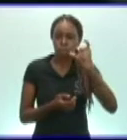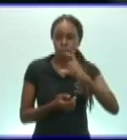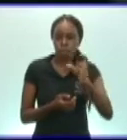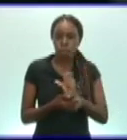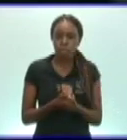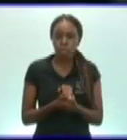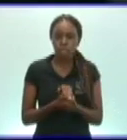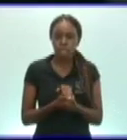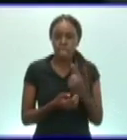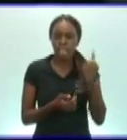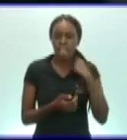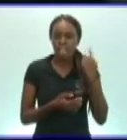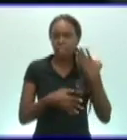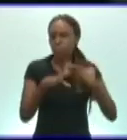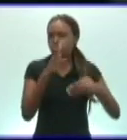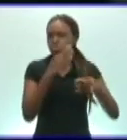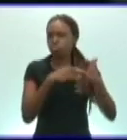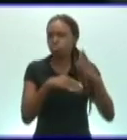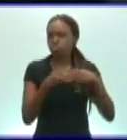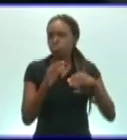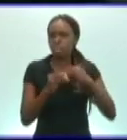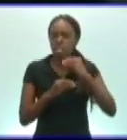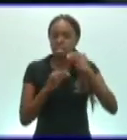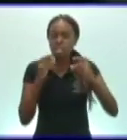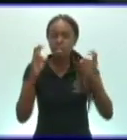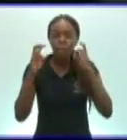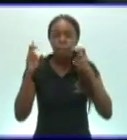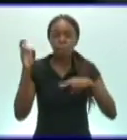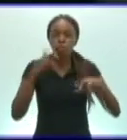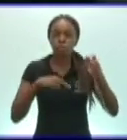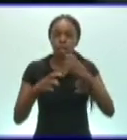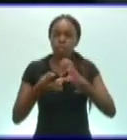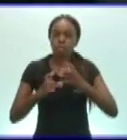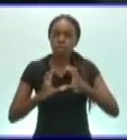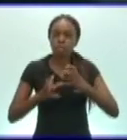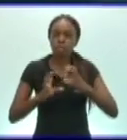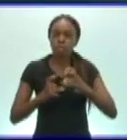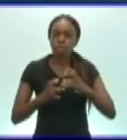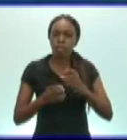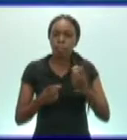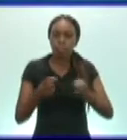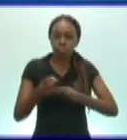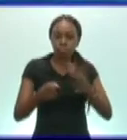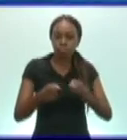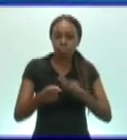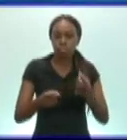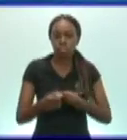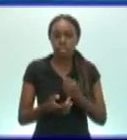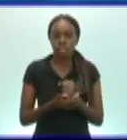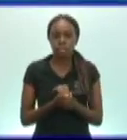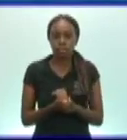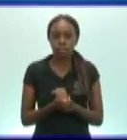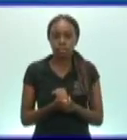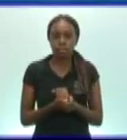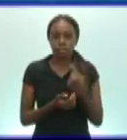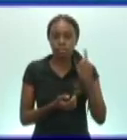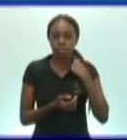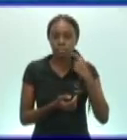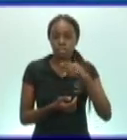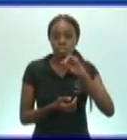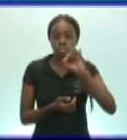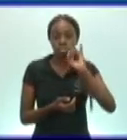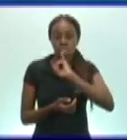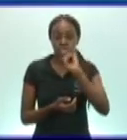1866 se está conspirando para la insurrección armada. En 1866 se